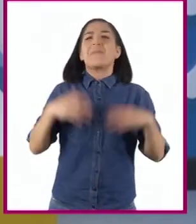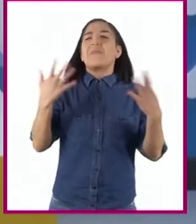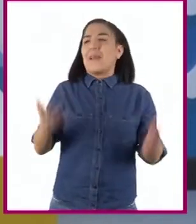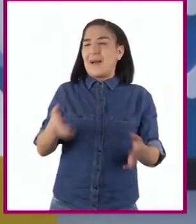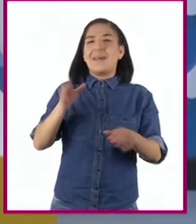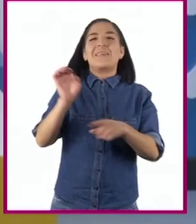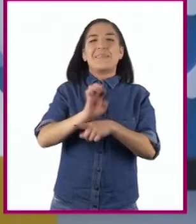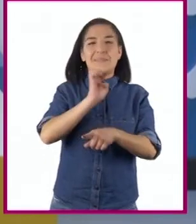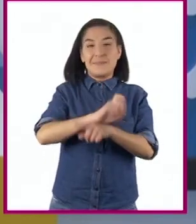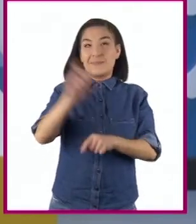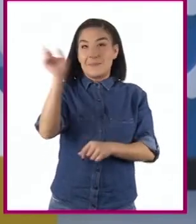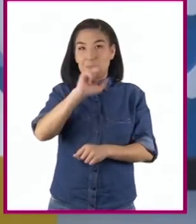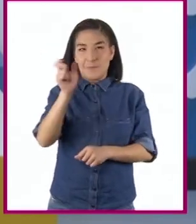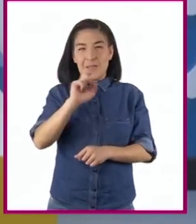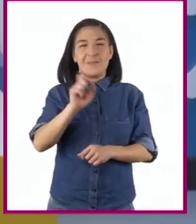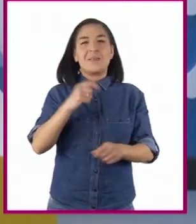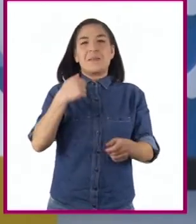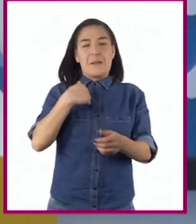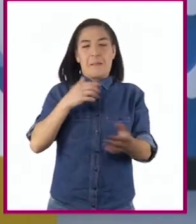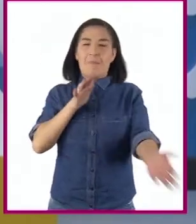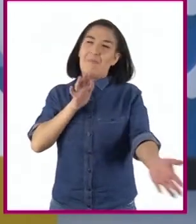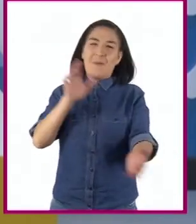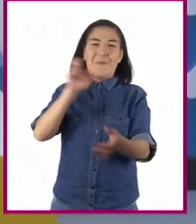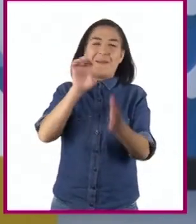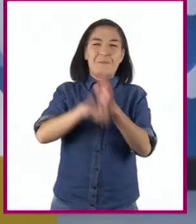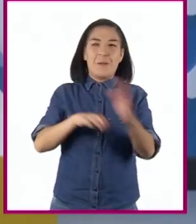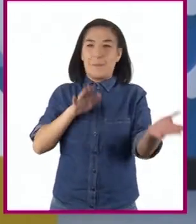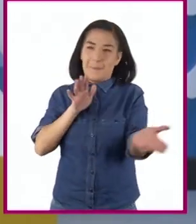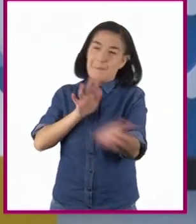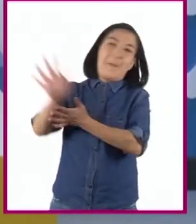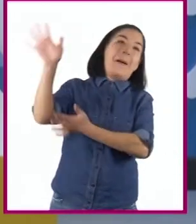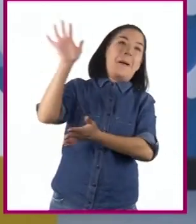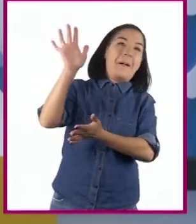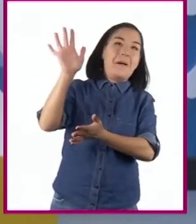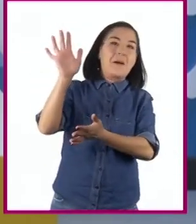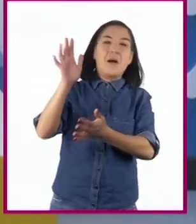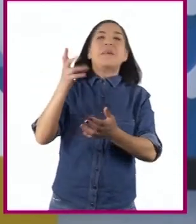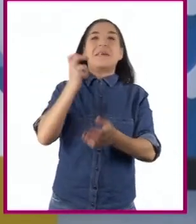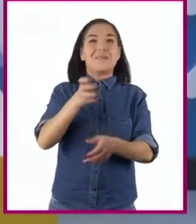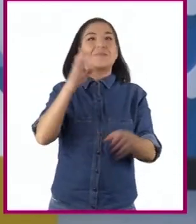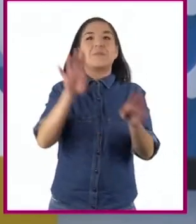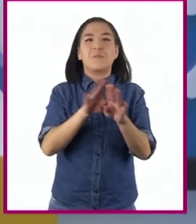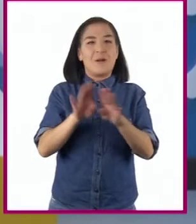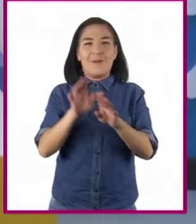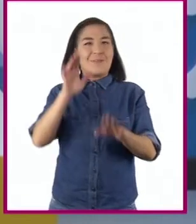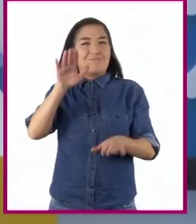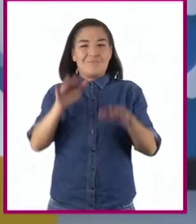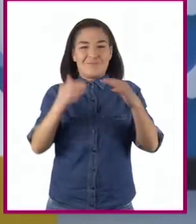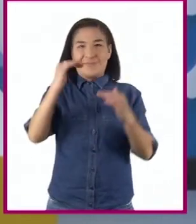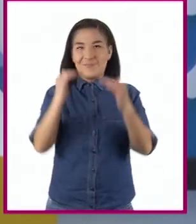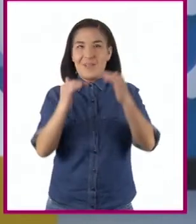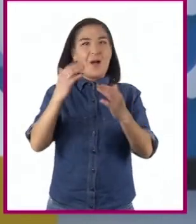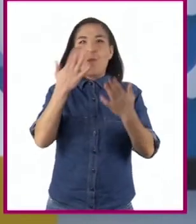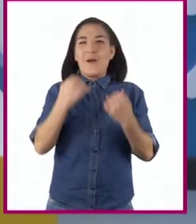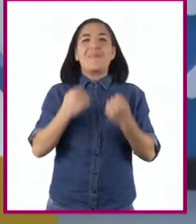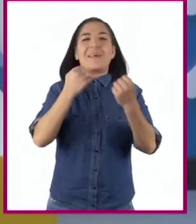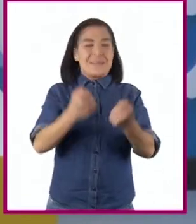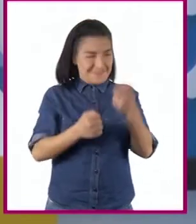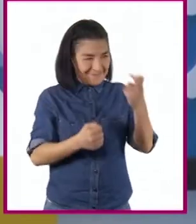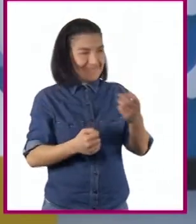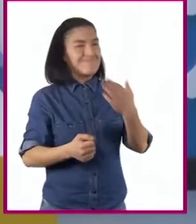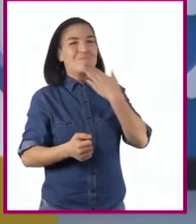Entonces, cuando nos resbalamos es porque las fuerzas no están equilibradas. Muy buena deducción. Si